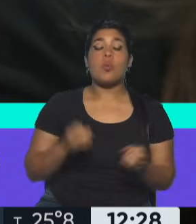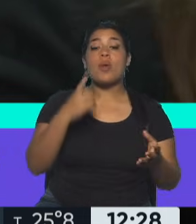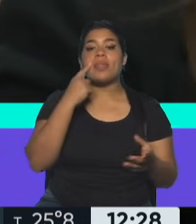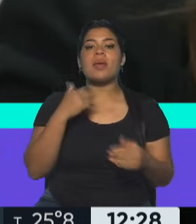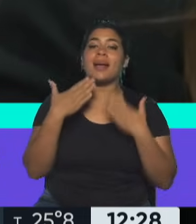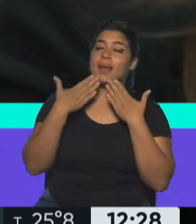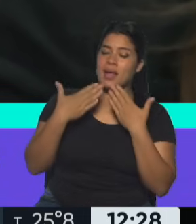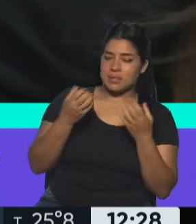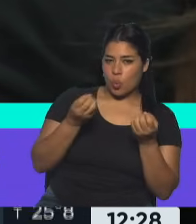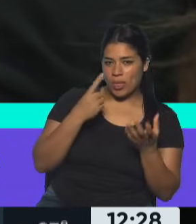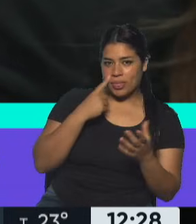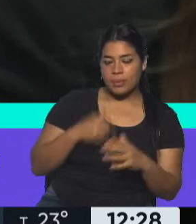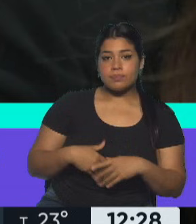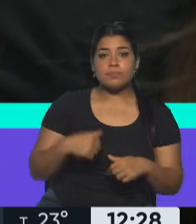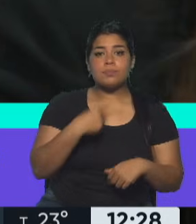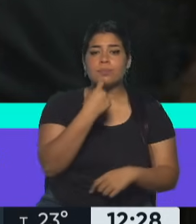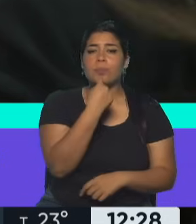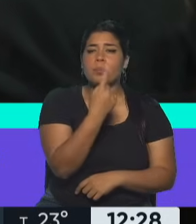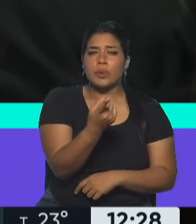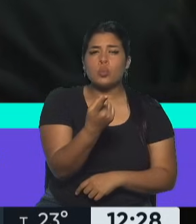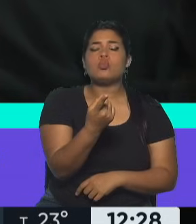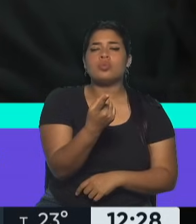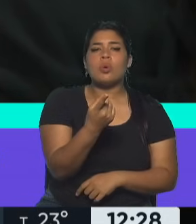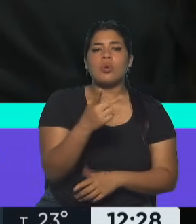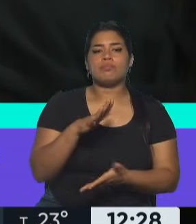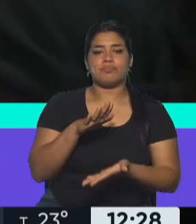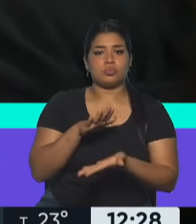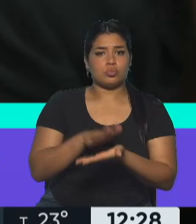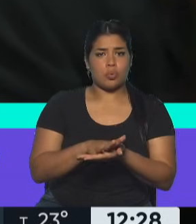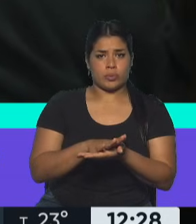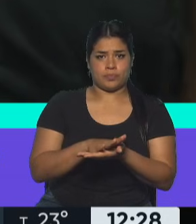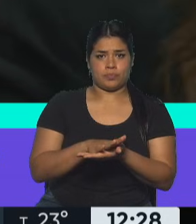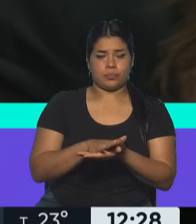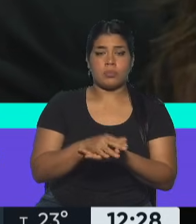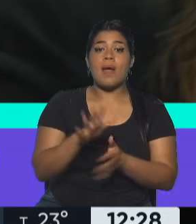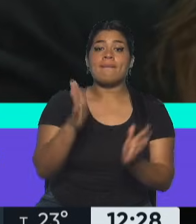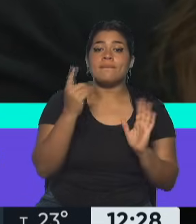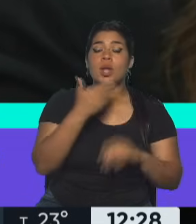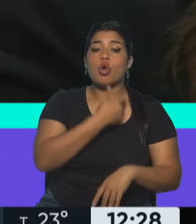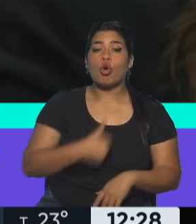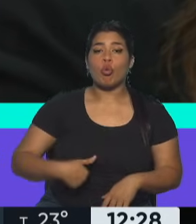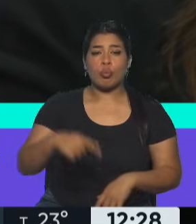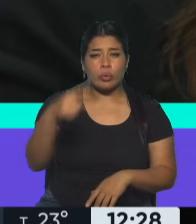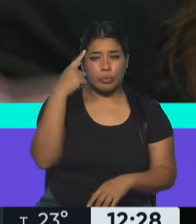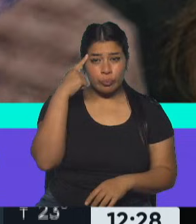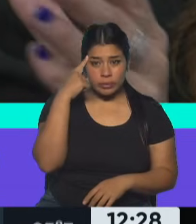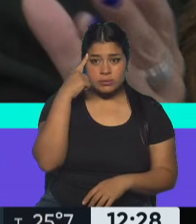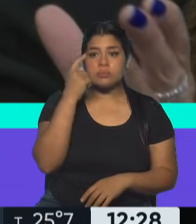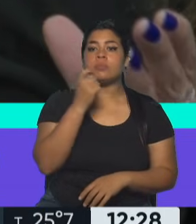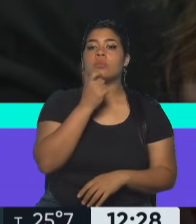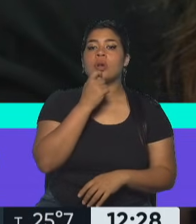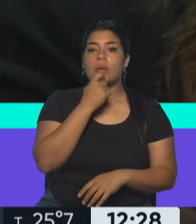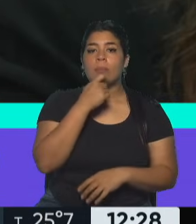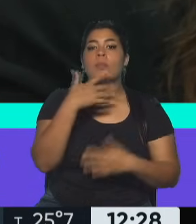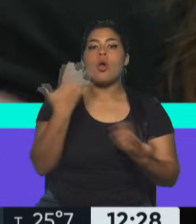buen día. Mi pregunta está referida a si el gobierno cree que, por ejemplo, con regalos